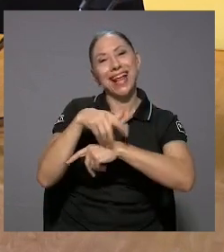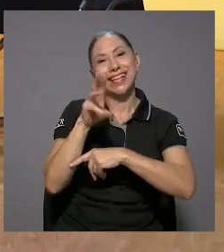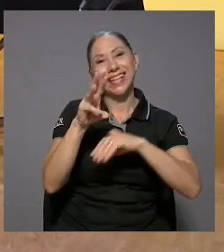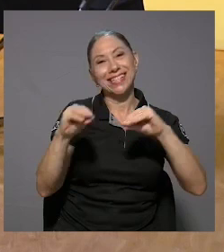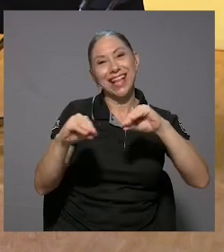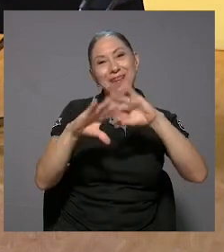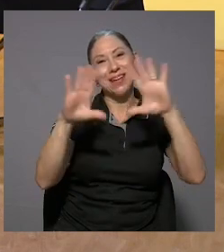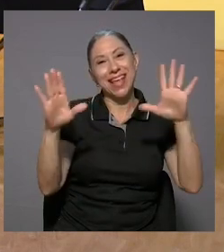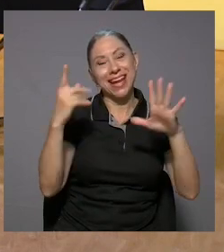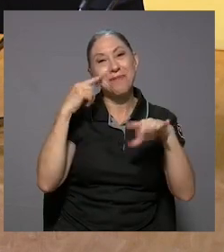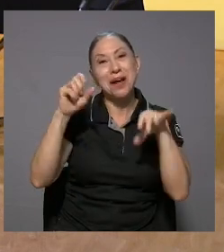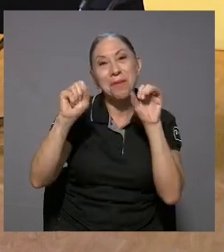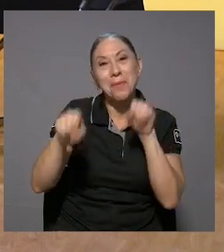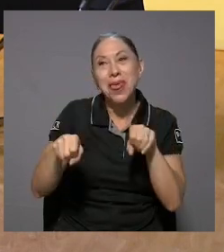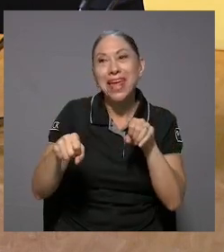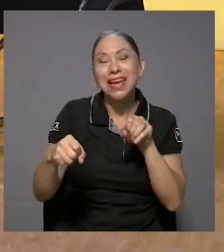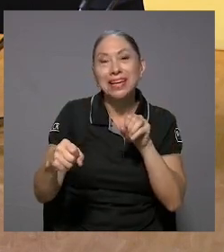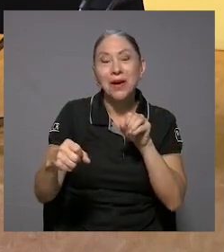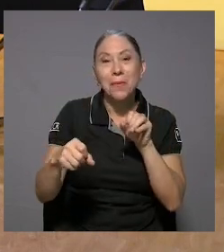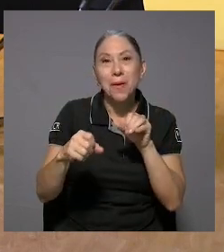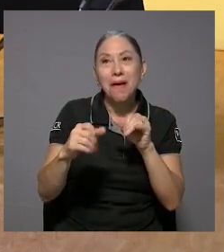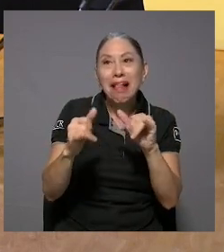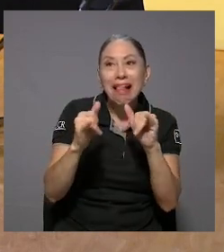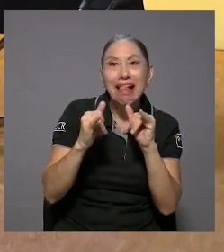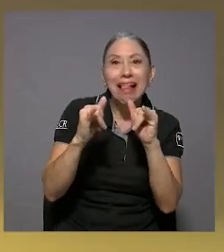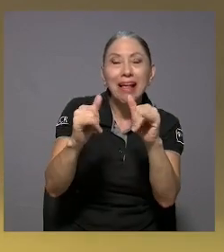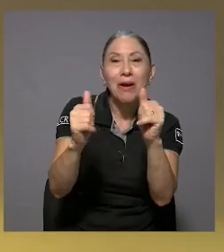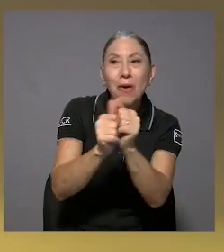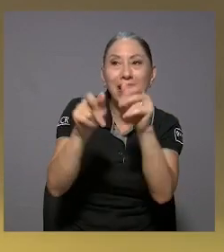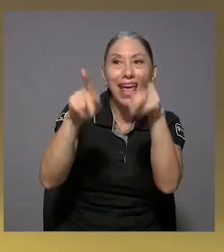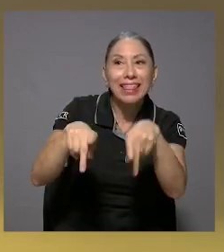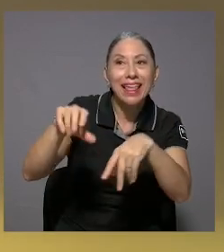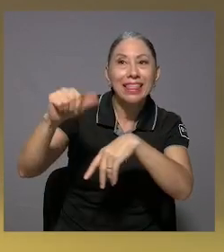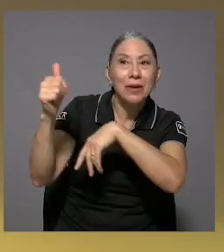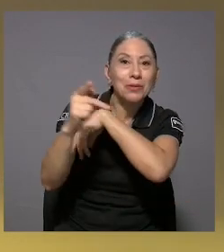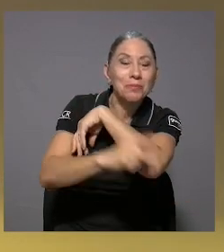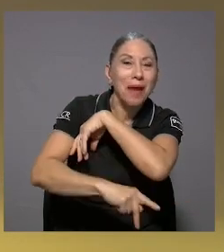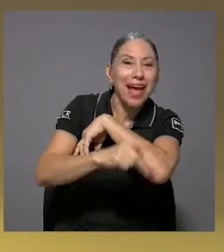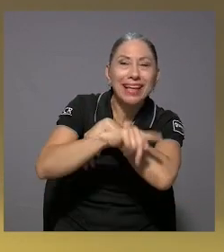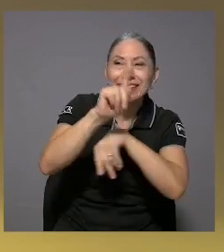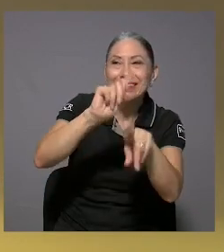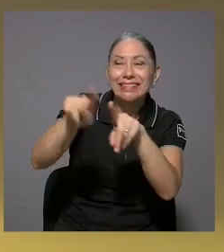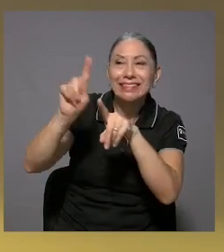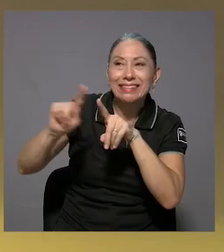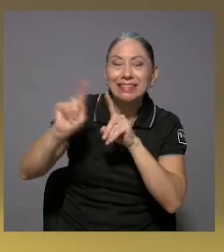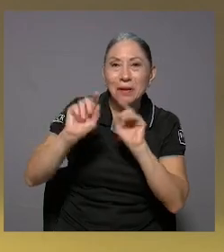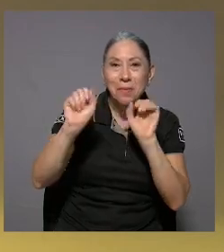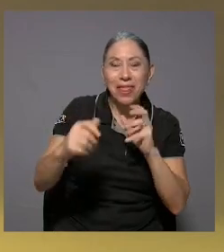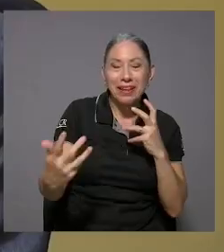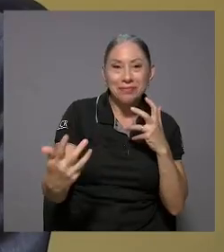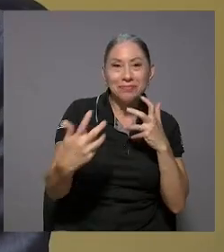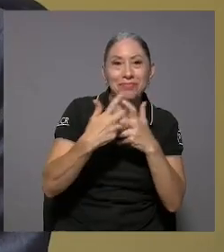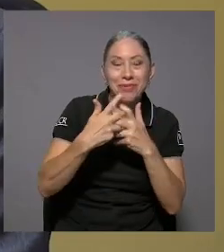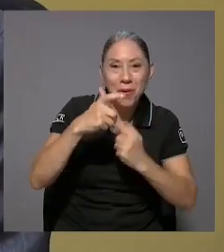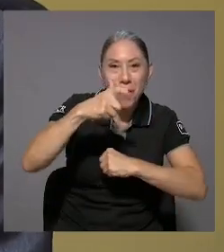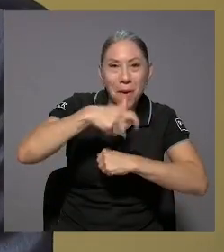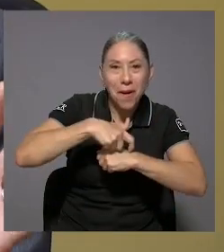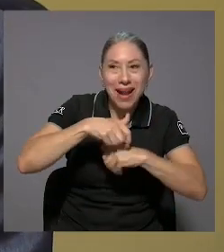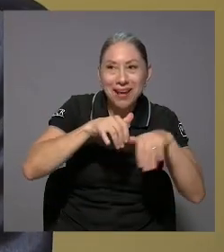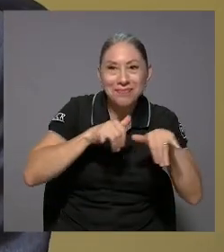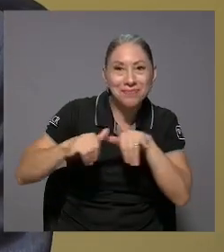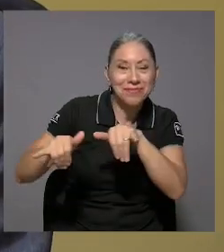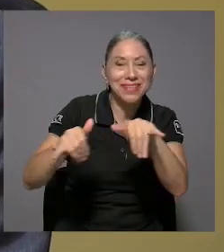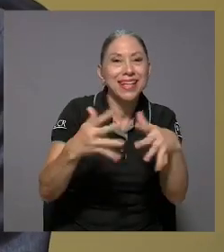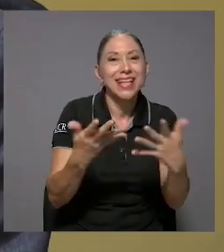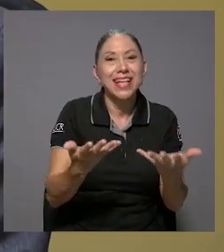las reuniones a las 6 de la mañana para poder calzar con la gente de Abu Dhabi, de Ámsterdam